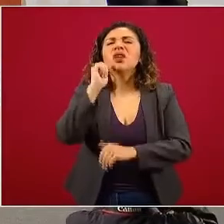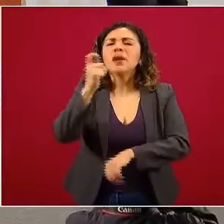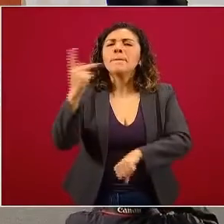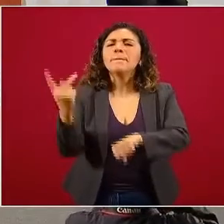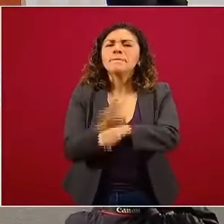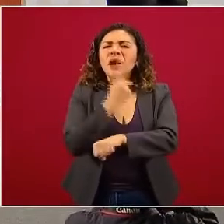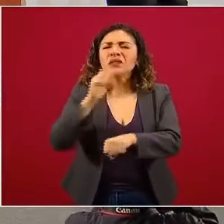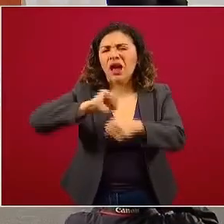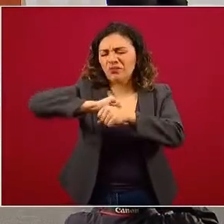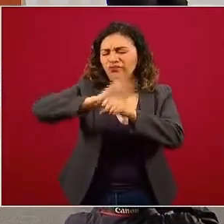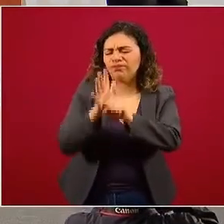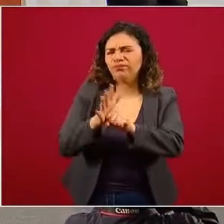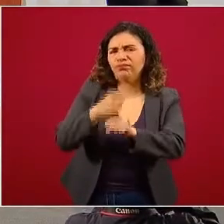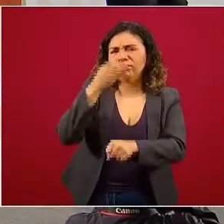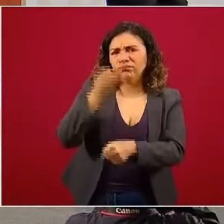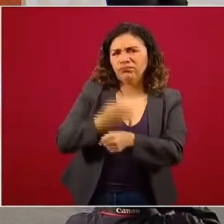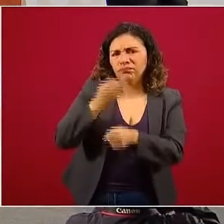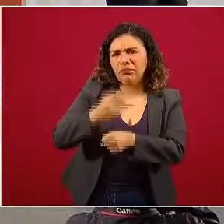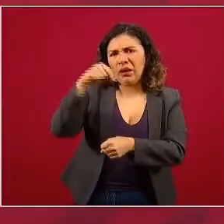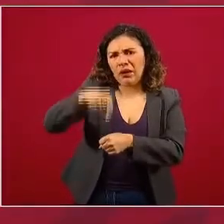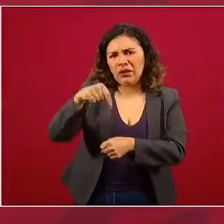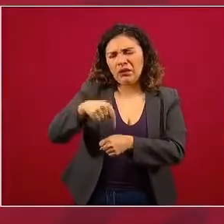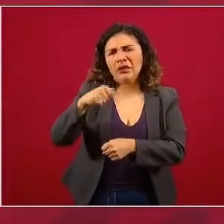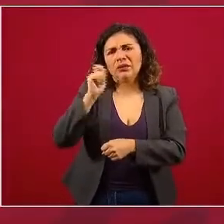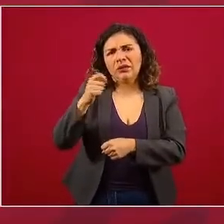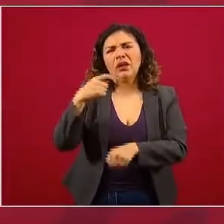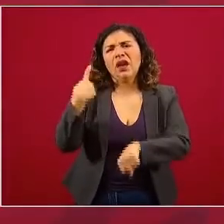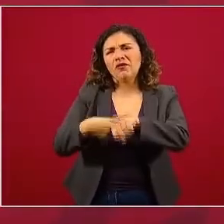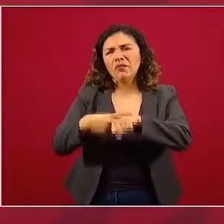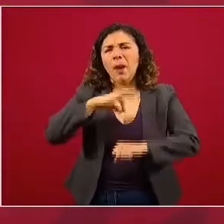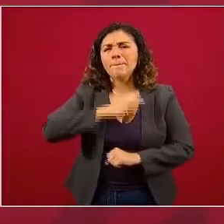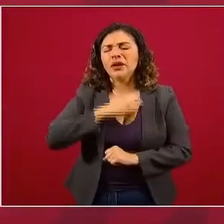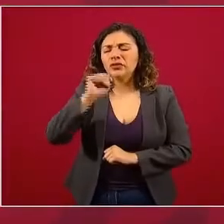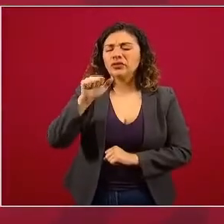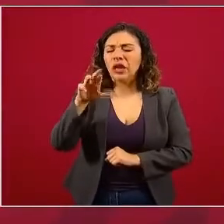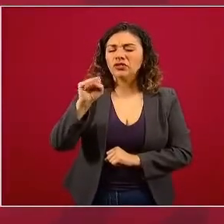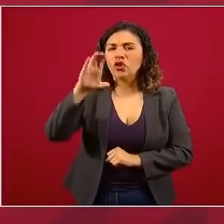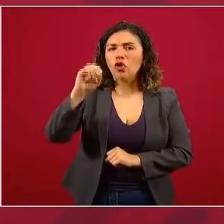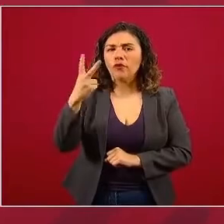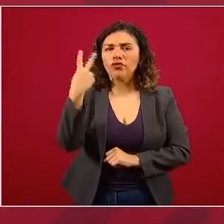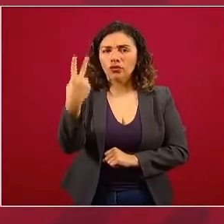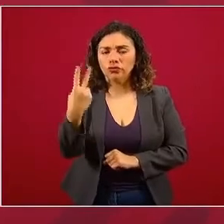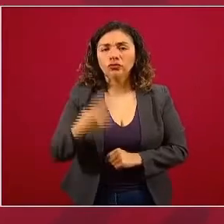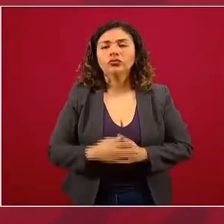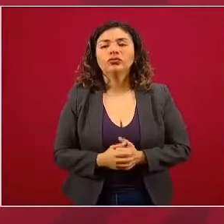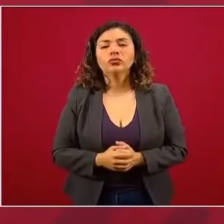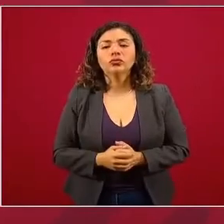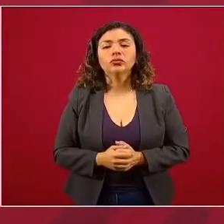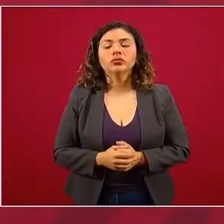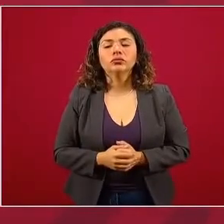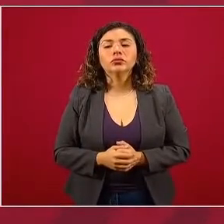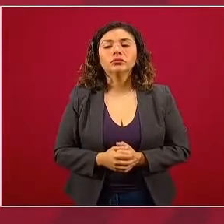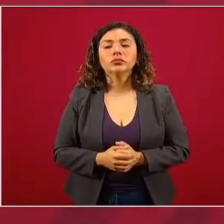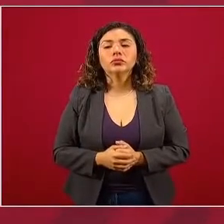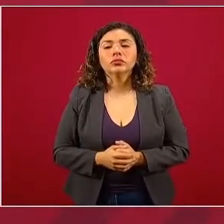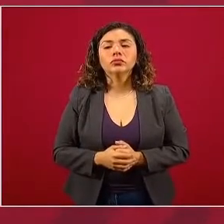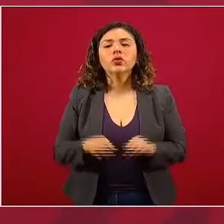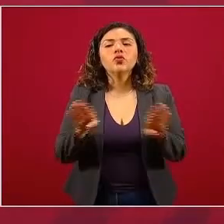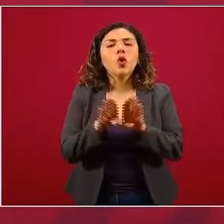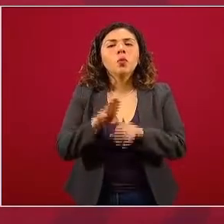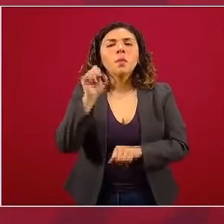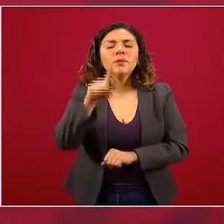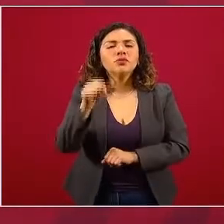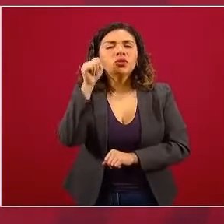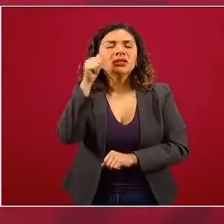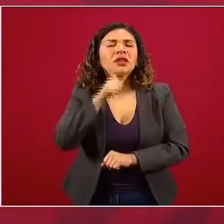situación epidemiológica de COVID-19, la pandemia causada por el coronavirus SARS-CoV-2, con base en el informe que